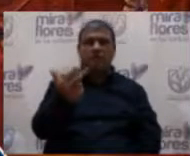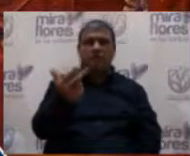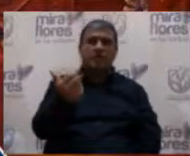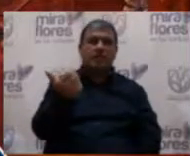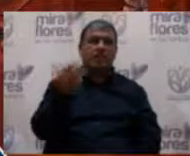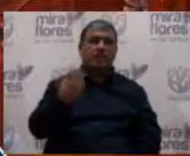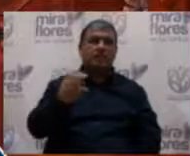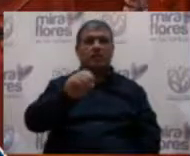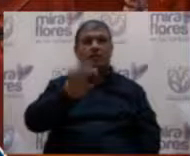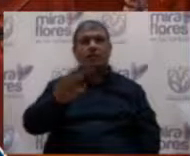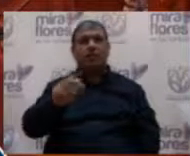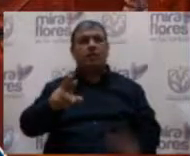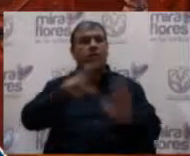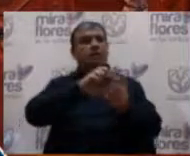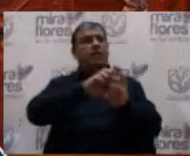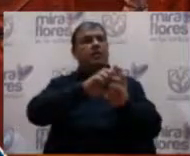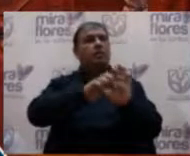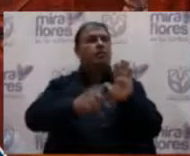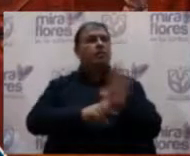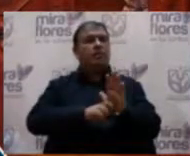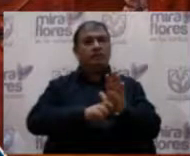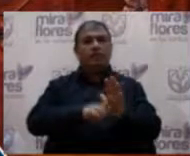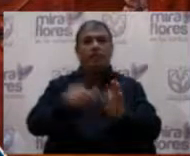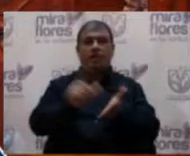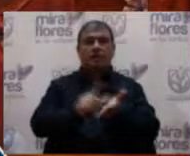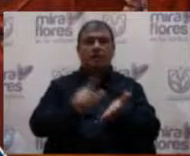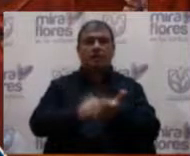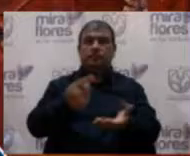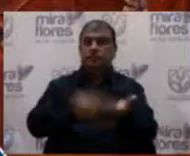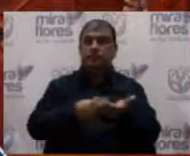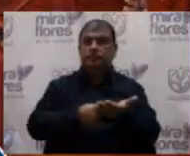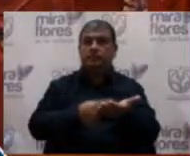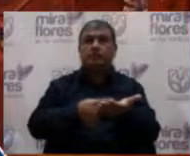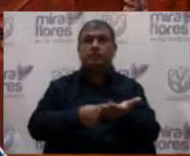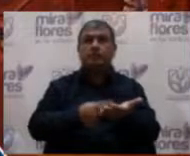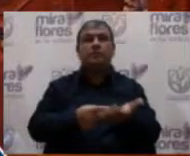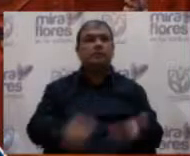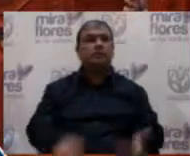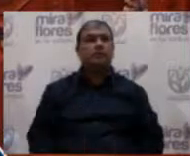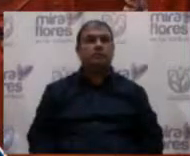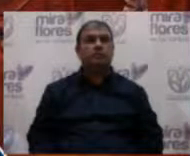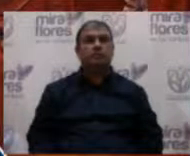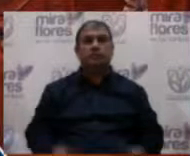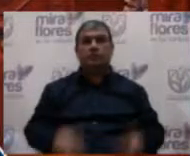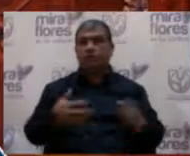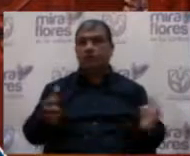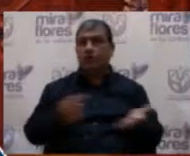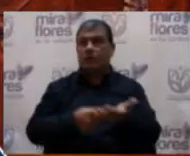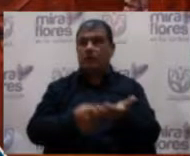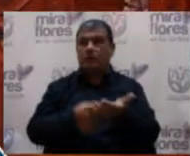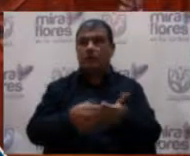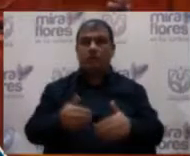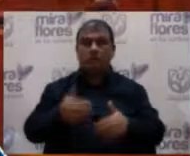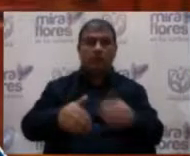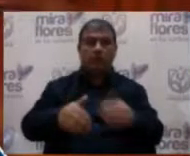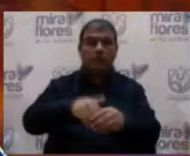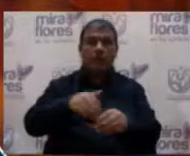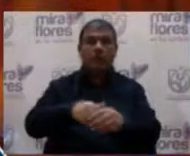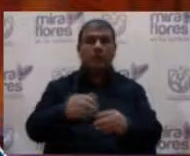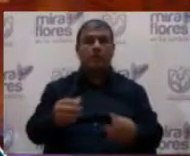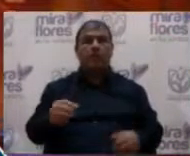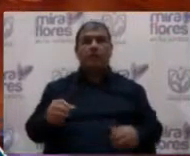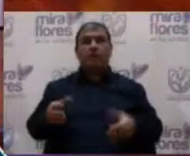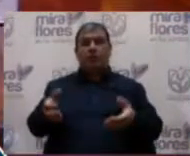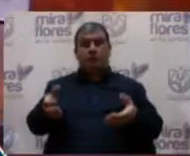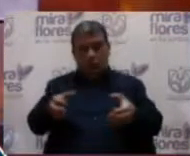13160473 del Registro de Predios de Lima. Al debate. Si no hay debate, procederemos a votar. Aquellos miembros del